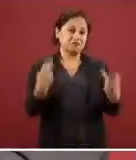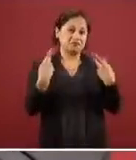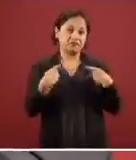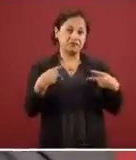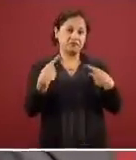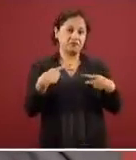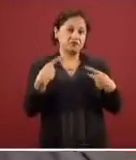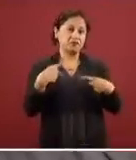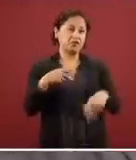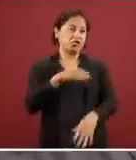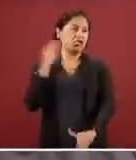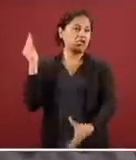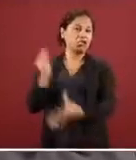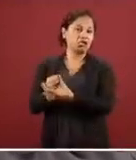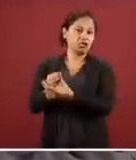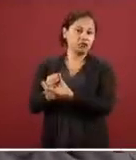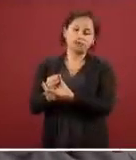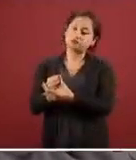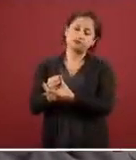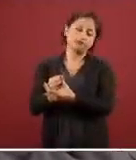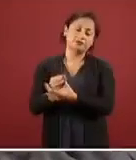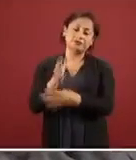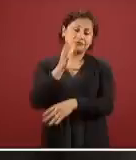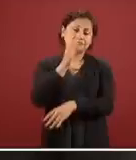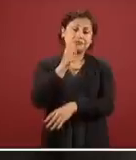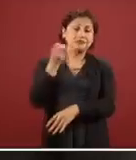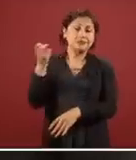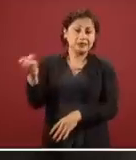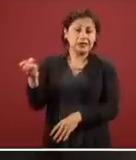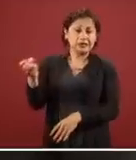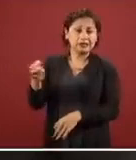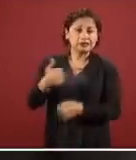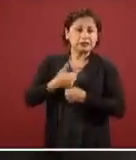a los dolores de la humanidad.